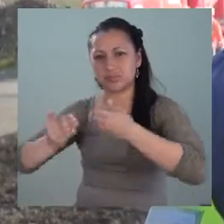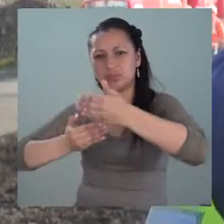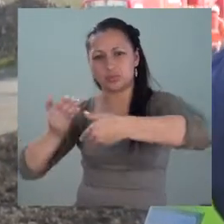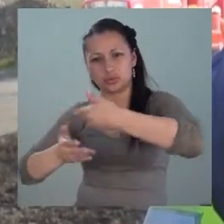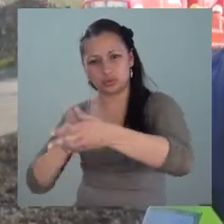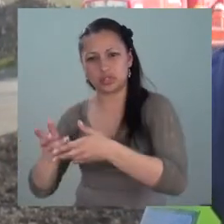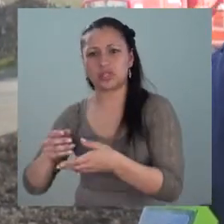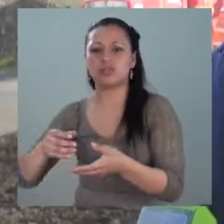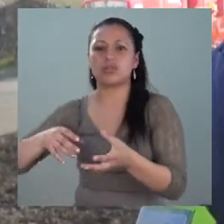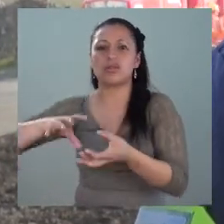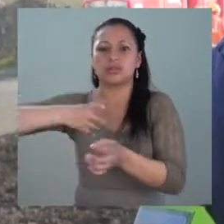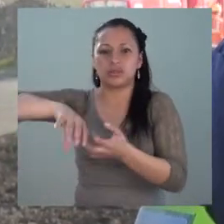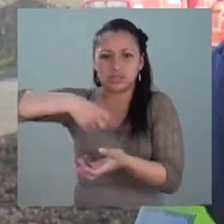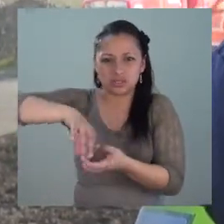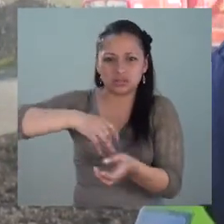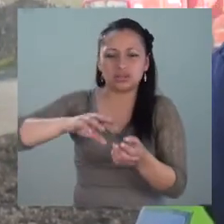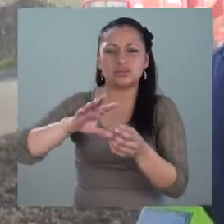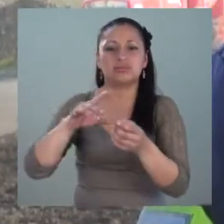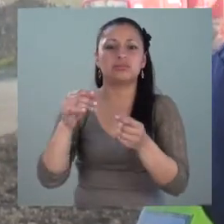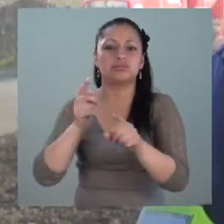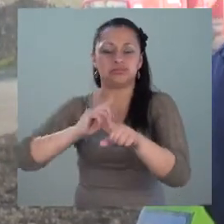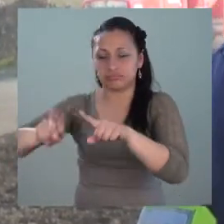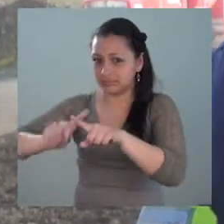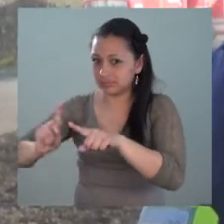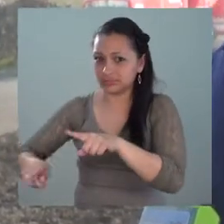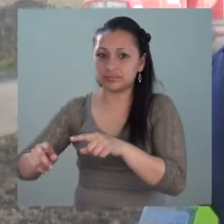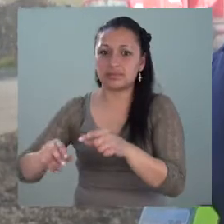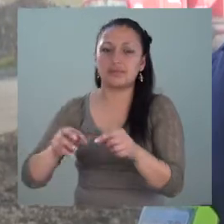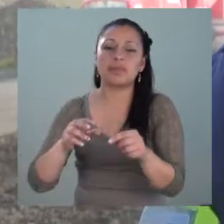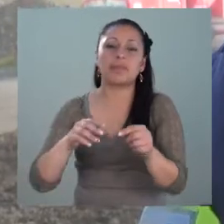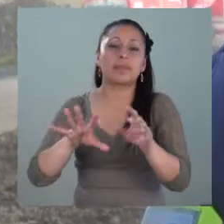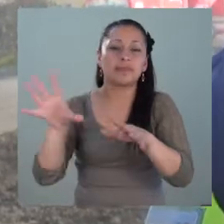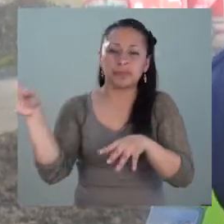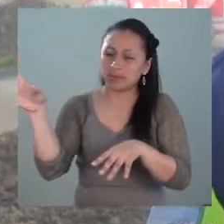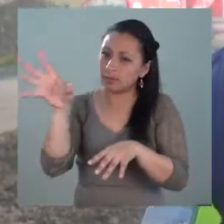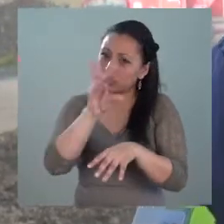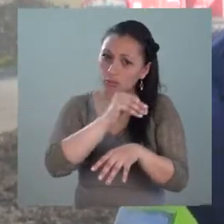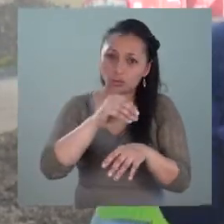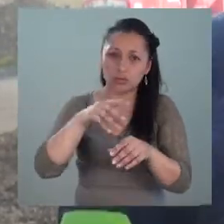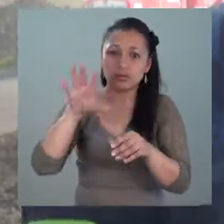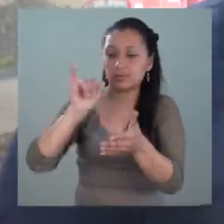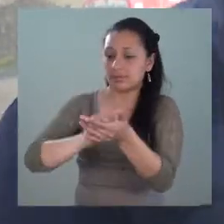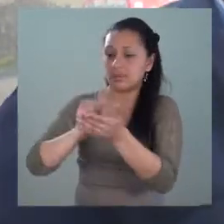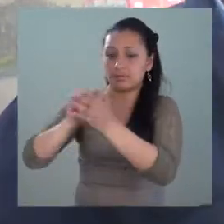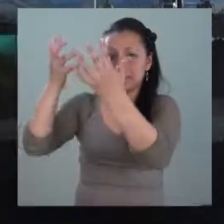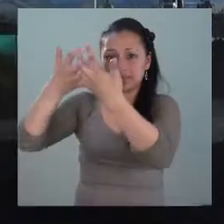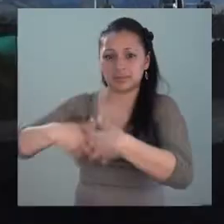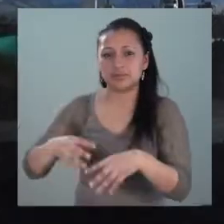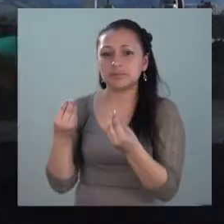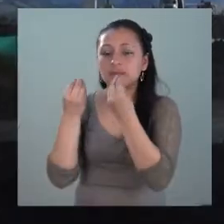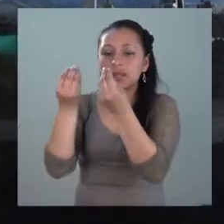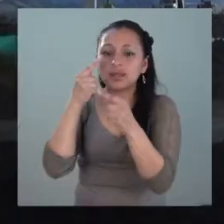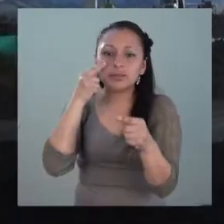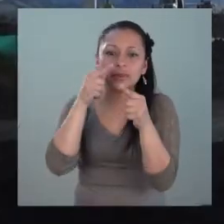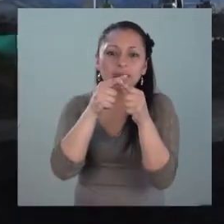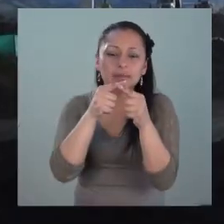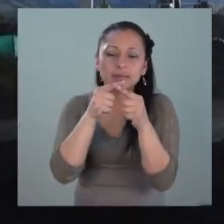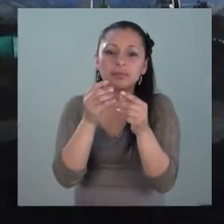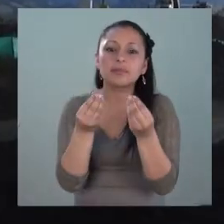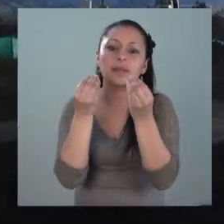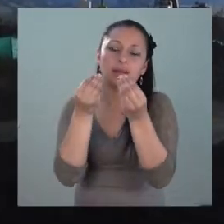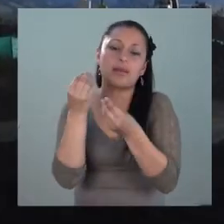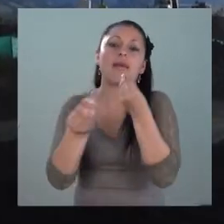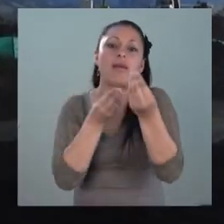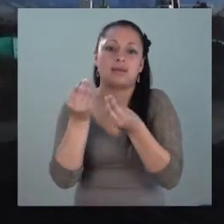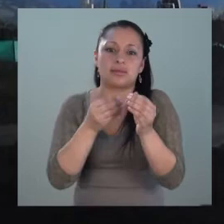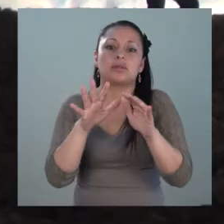plantas de procesos como planta trituradora, planta de asfalto, estabilizadora de suelos, todas de la misma empresa, con el objeto de